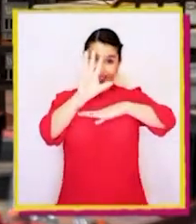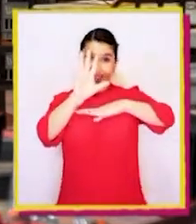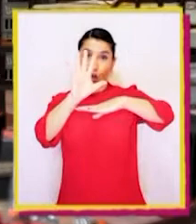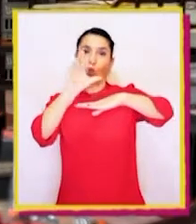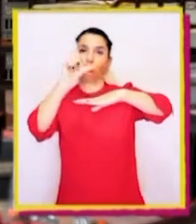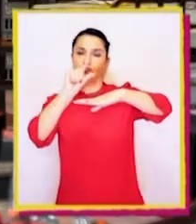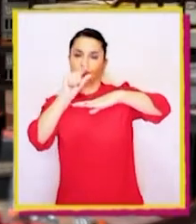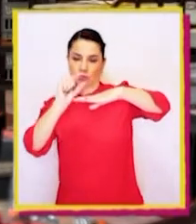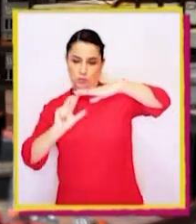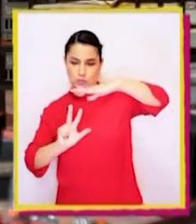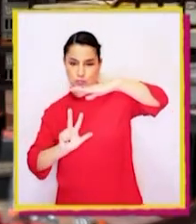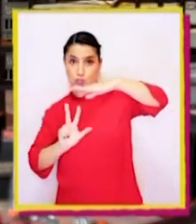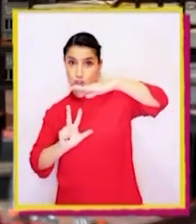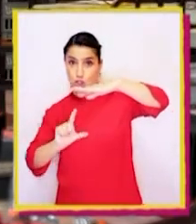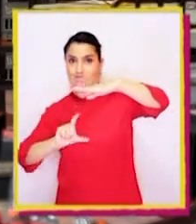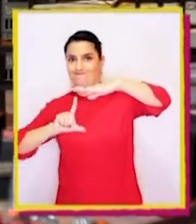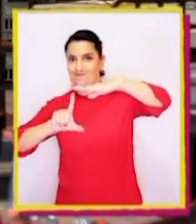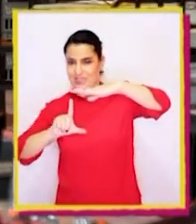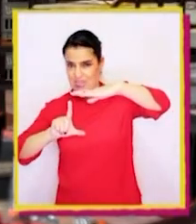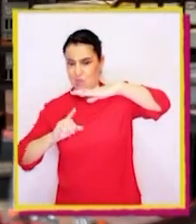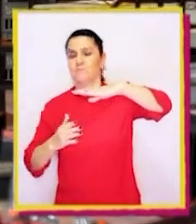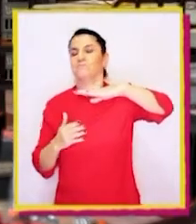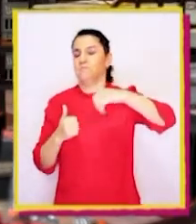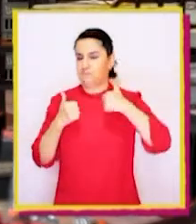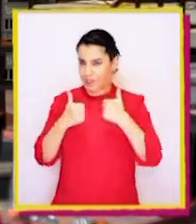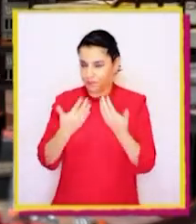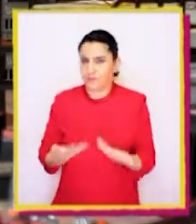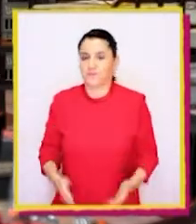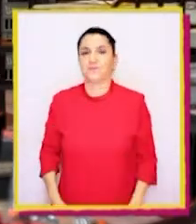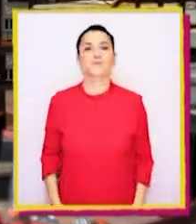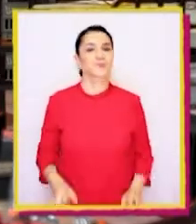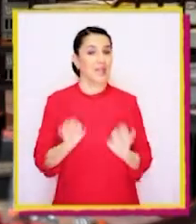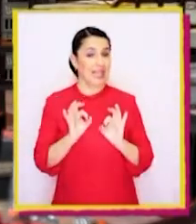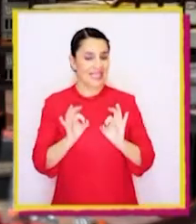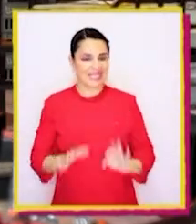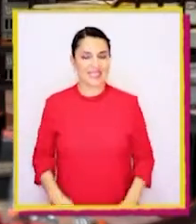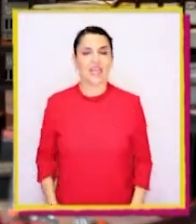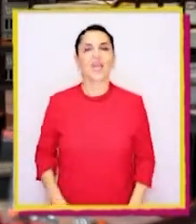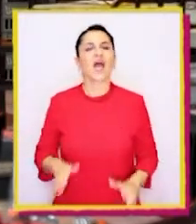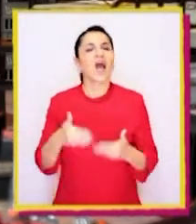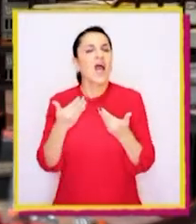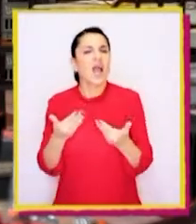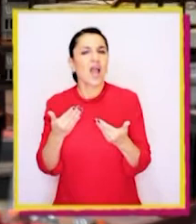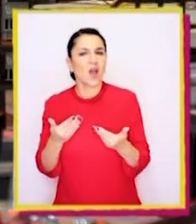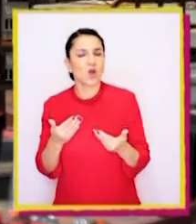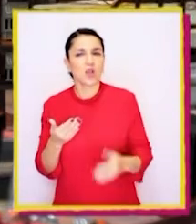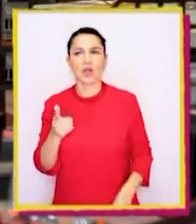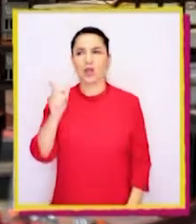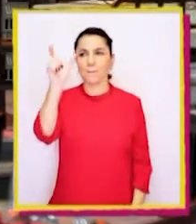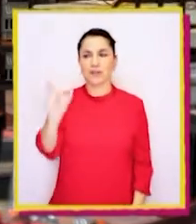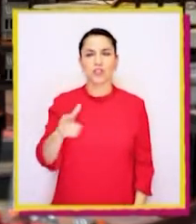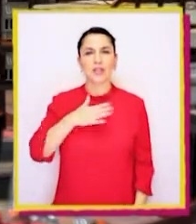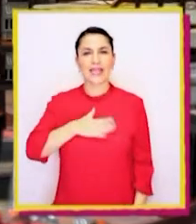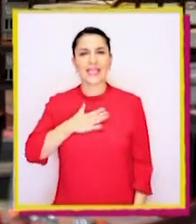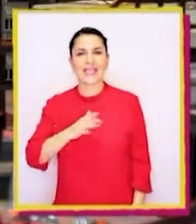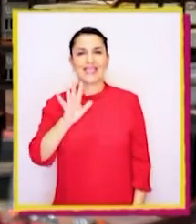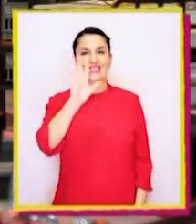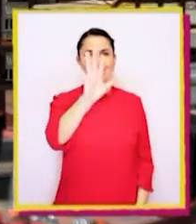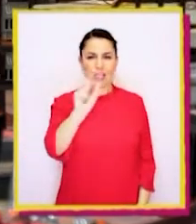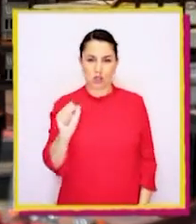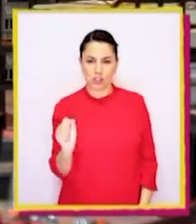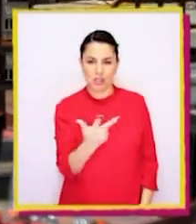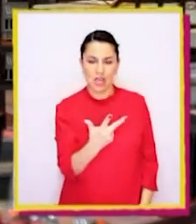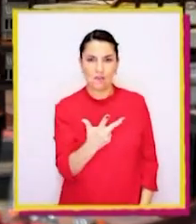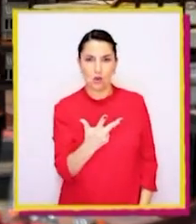Es decir, el numerador, que es el número de arriba, es más chiquitito que el denominador. Excelente. Ahora, si ellos quieren 5 octavos de